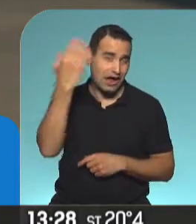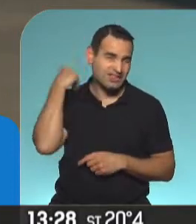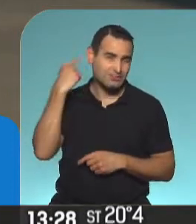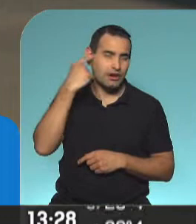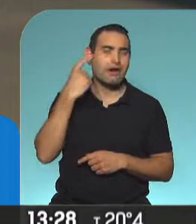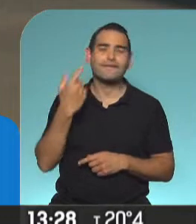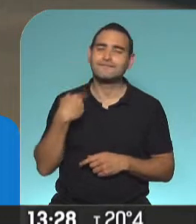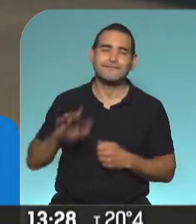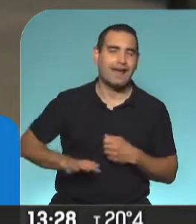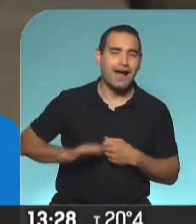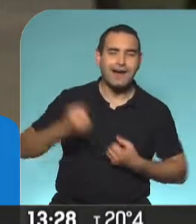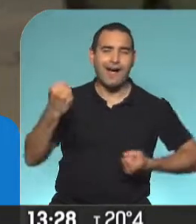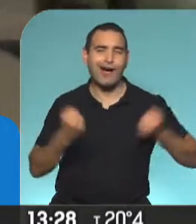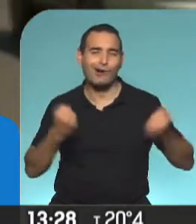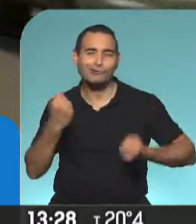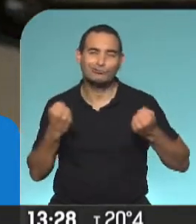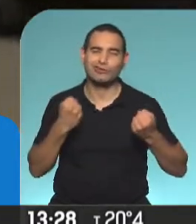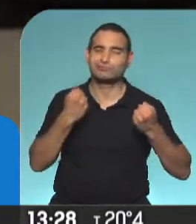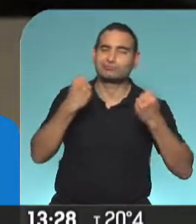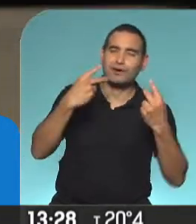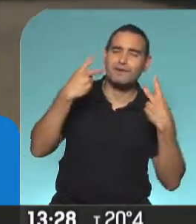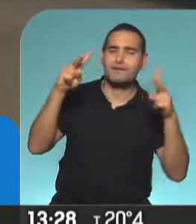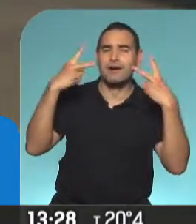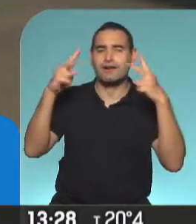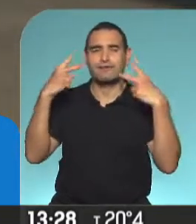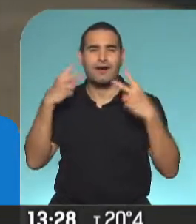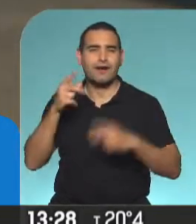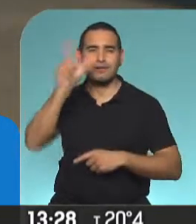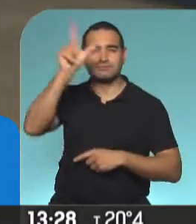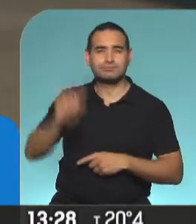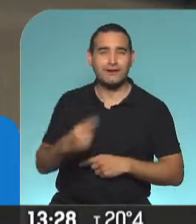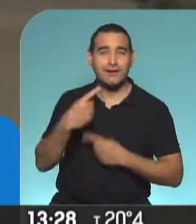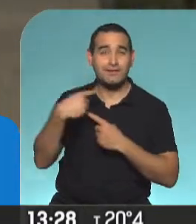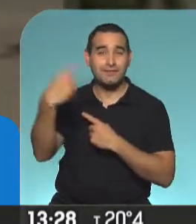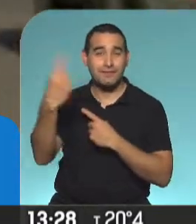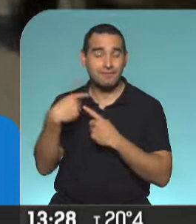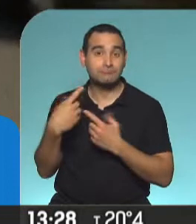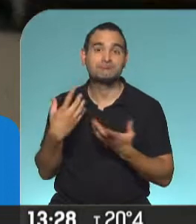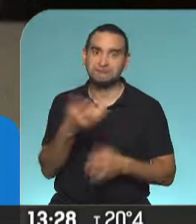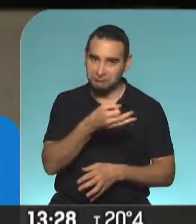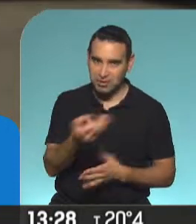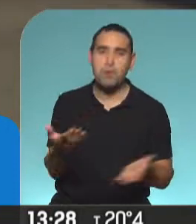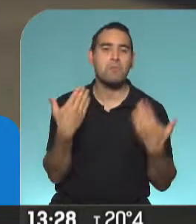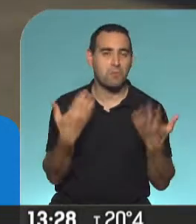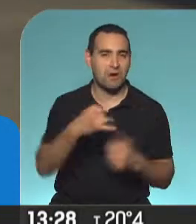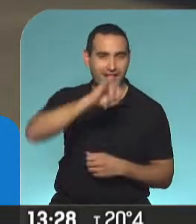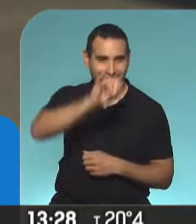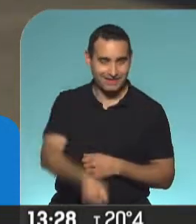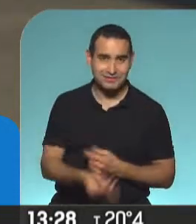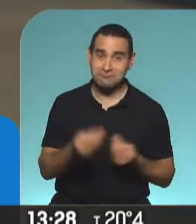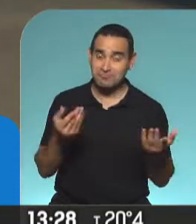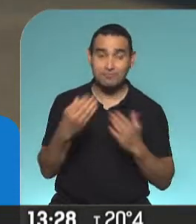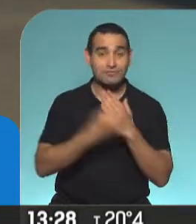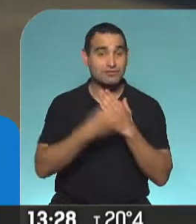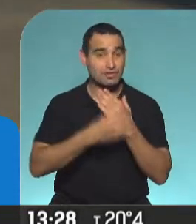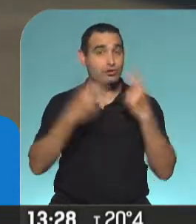ganas de agarrar el auto, qué ganas de salir un poco, de recorrer el país. Bueno, eso ahora vamos a poder hacerlo, porque desde el